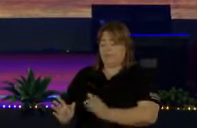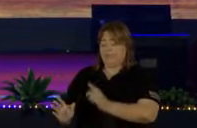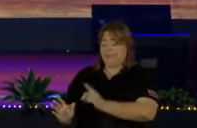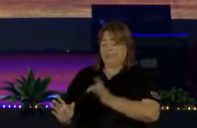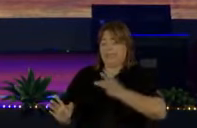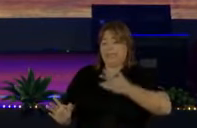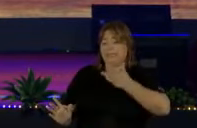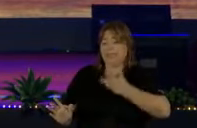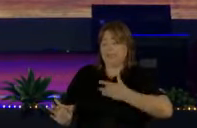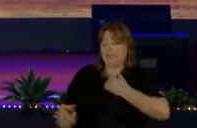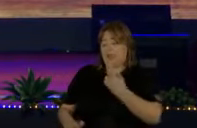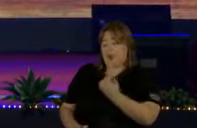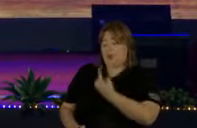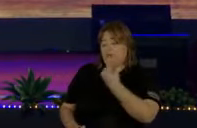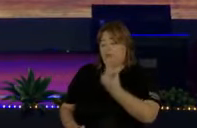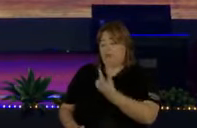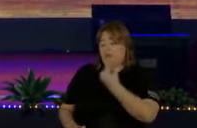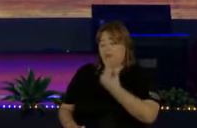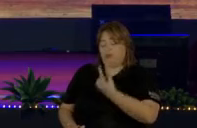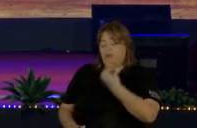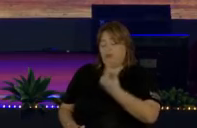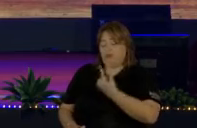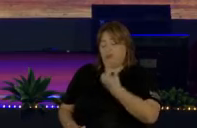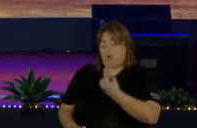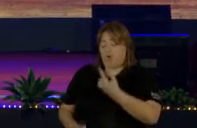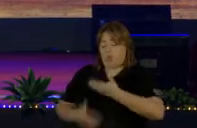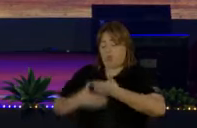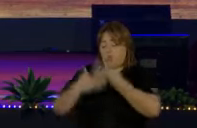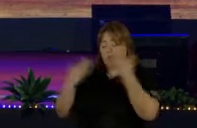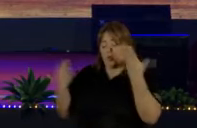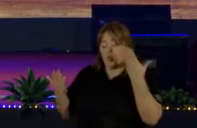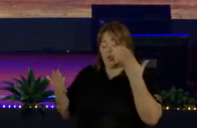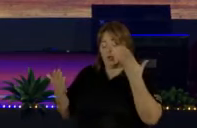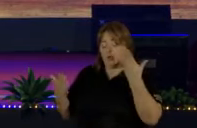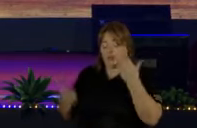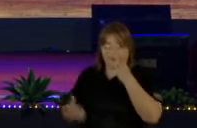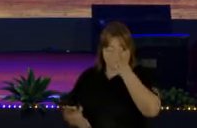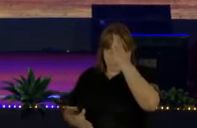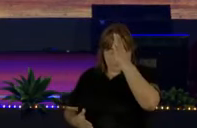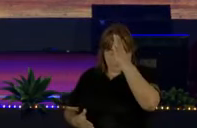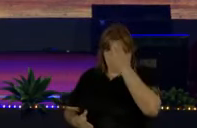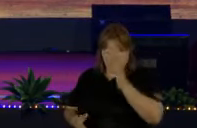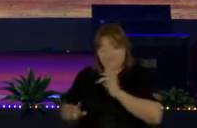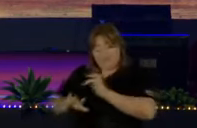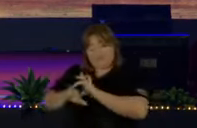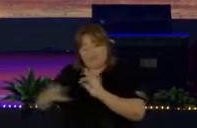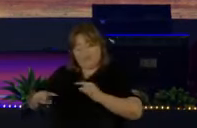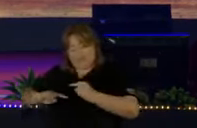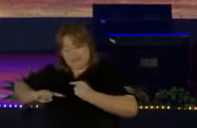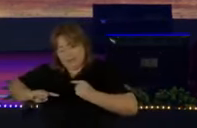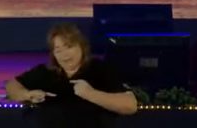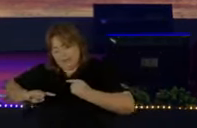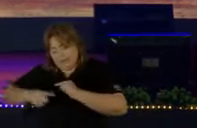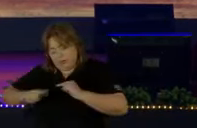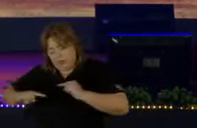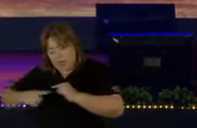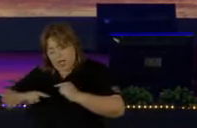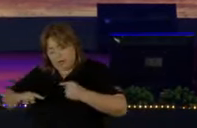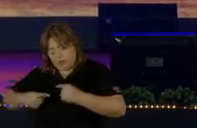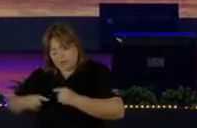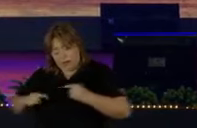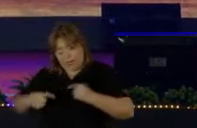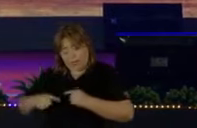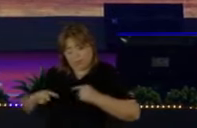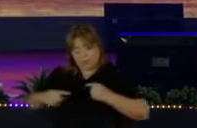huérfanos. El vacío que sintieron fue tan grande, el dolor de la pérdida, de no tenerle ahí